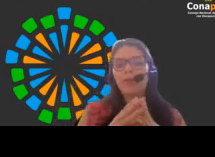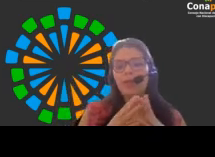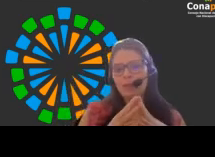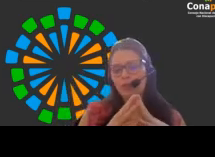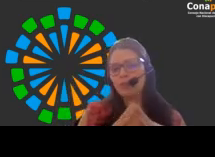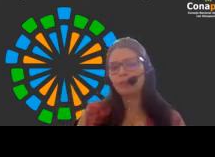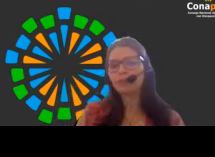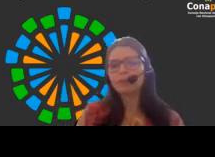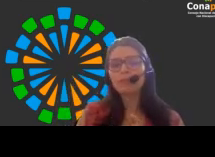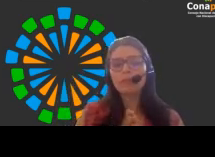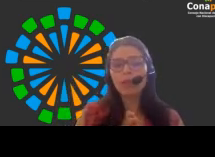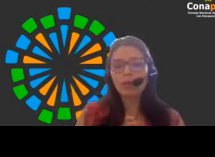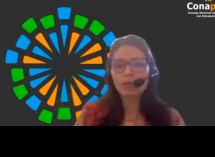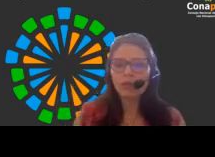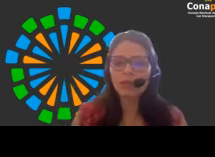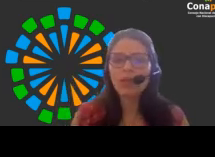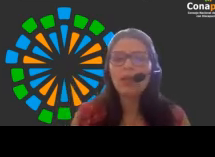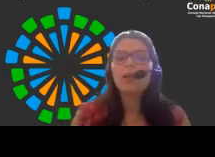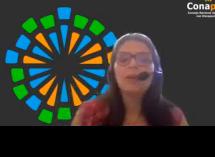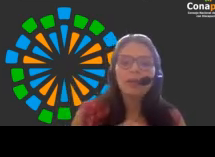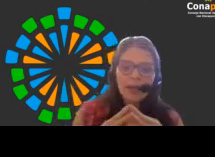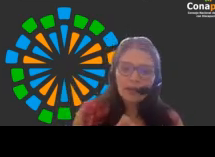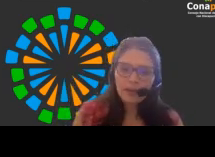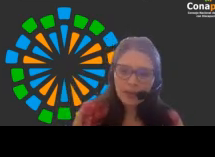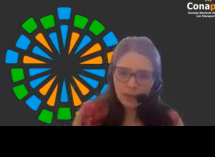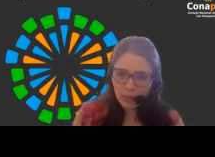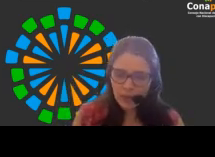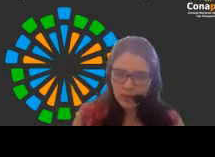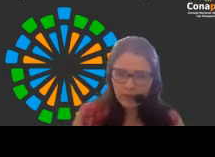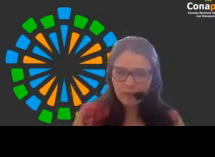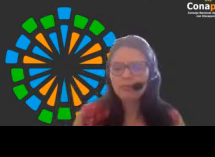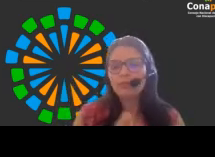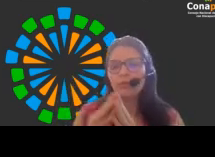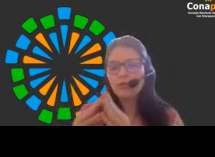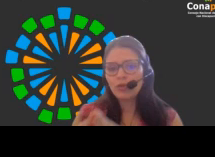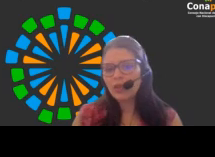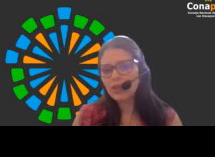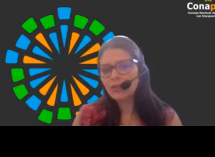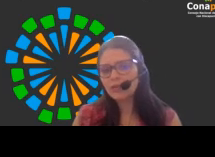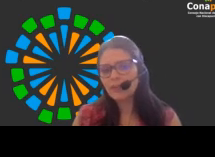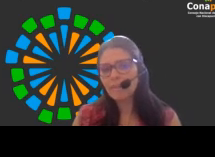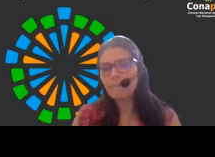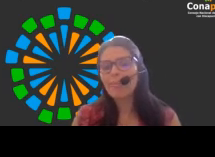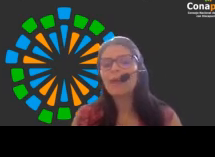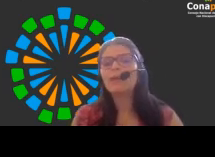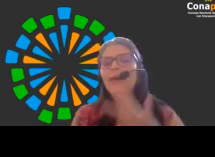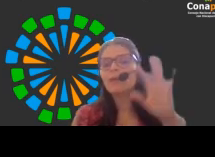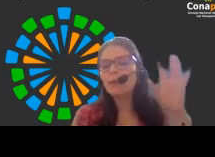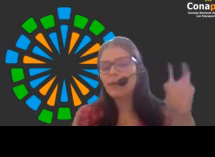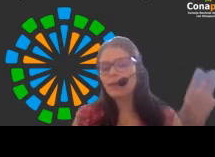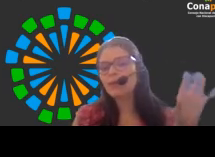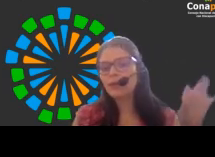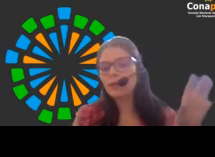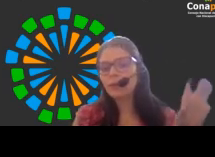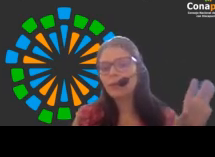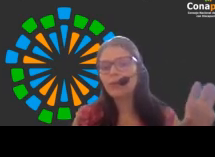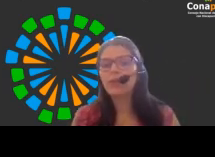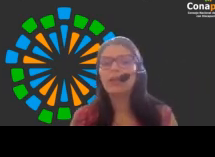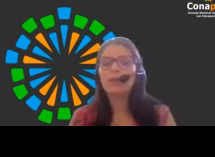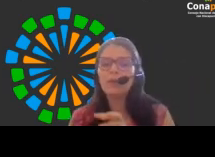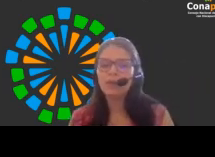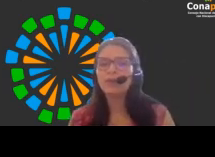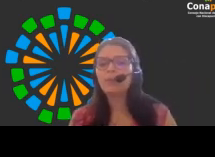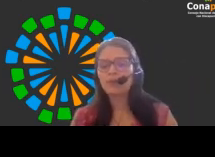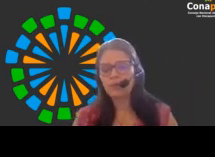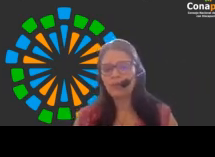resumencito tenemos entonces las limitaciones funcionales Las barreras del